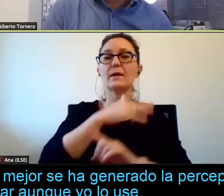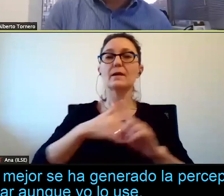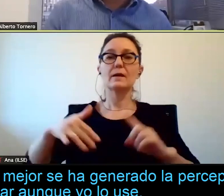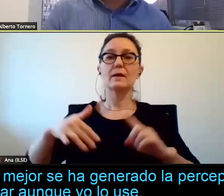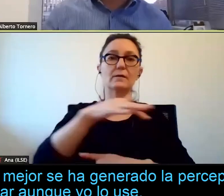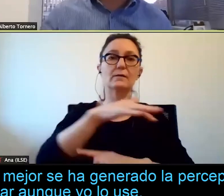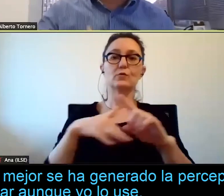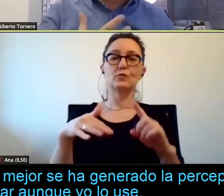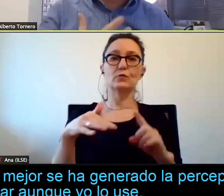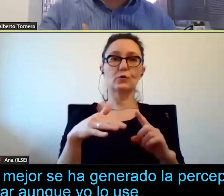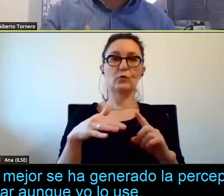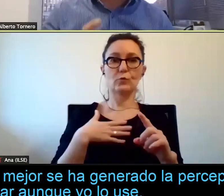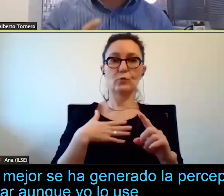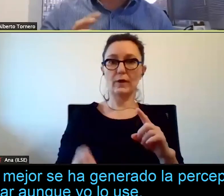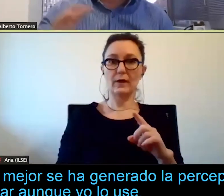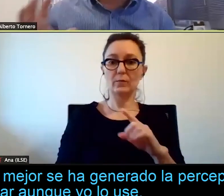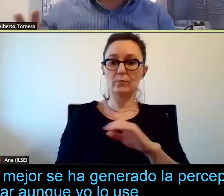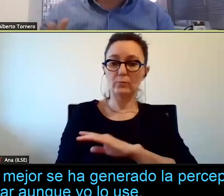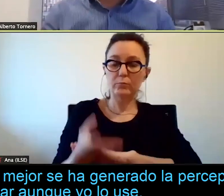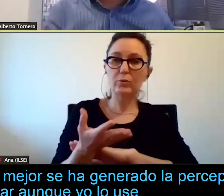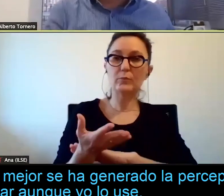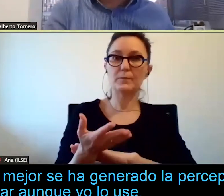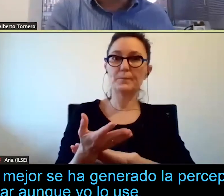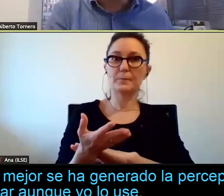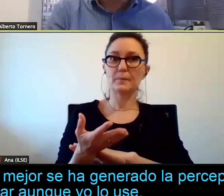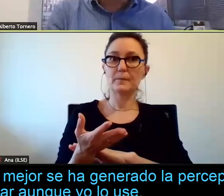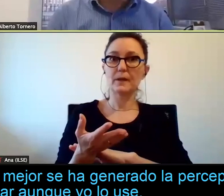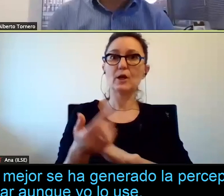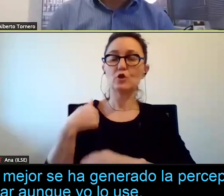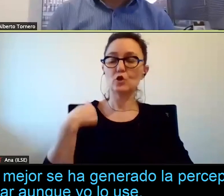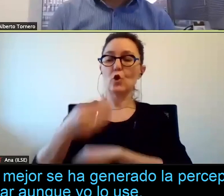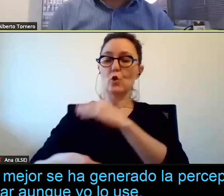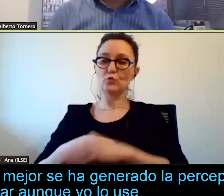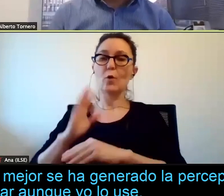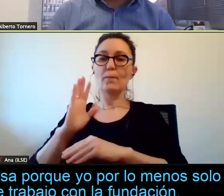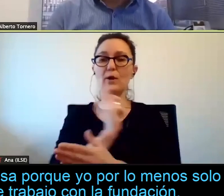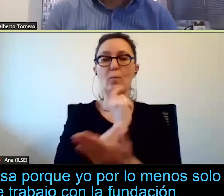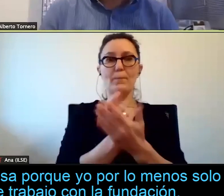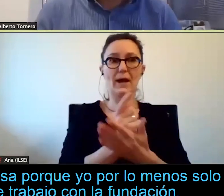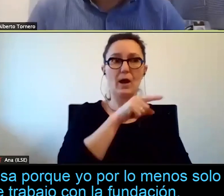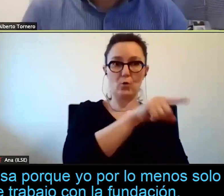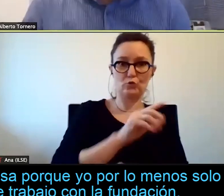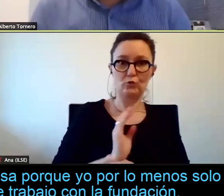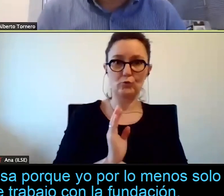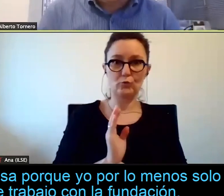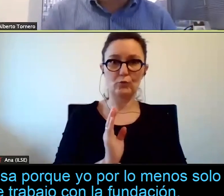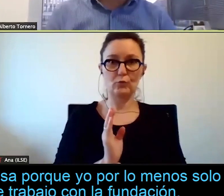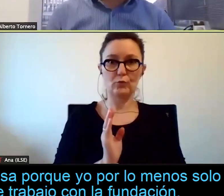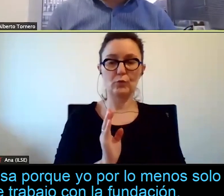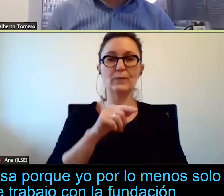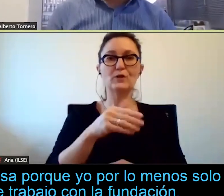ha generado la percepción de que otro lo va a pagar aunque yo lo use, y es una barrera muy curiosa